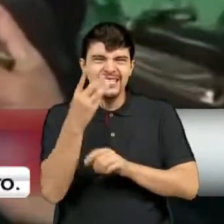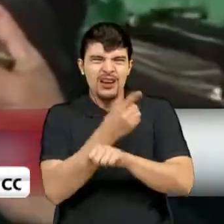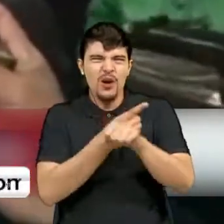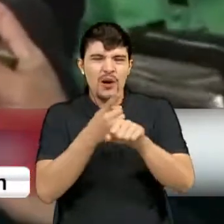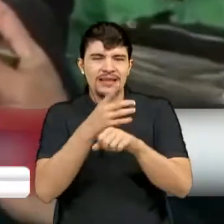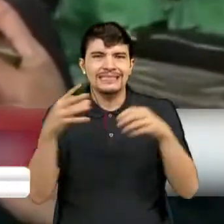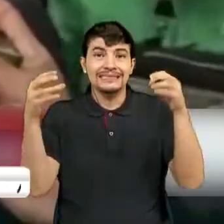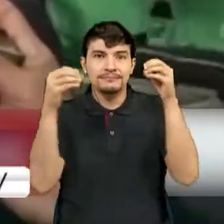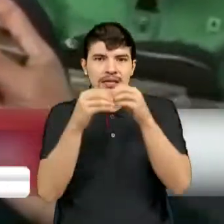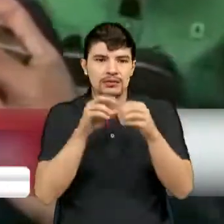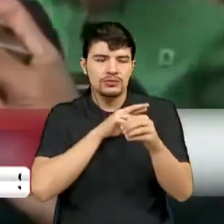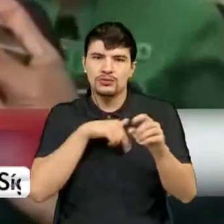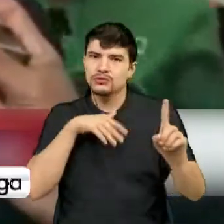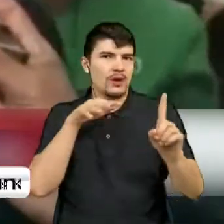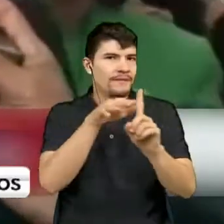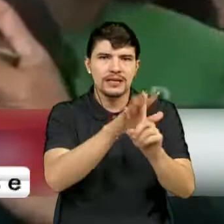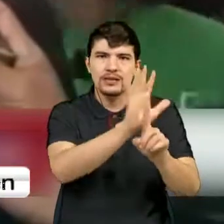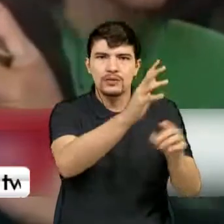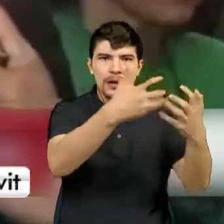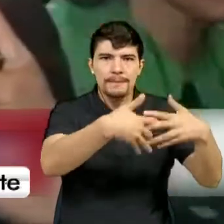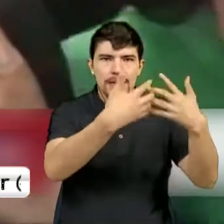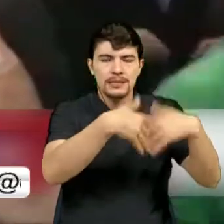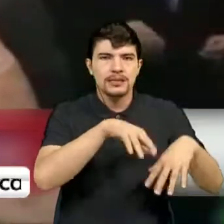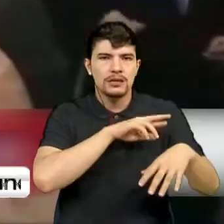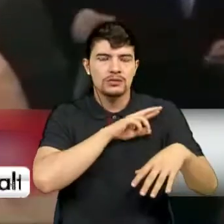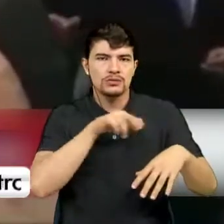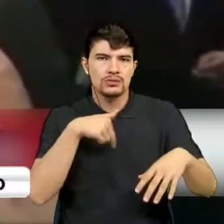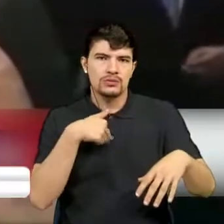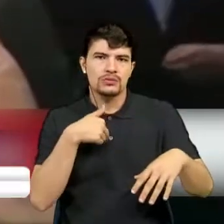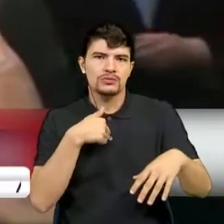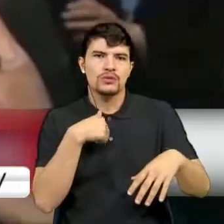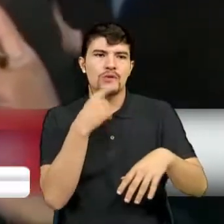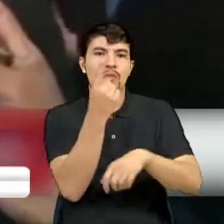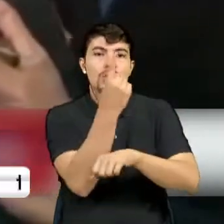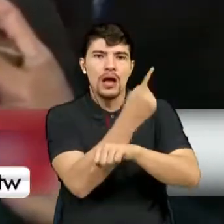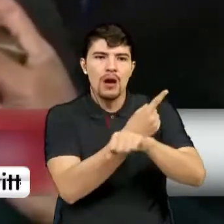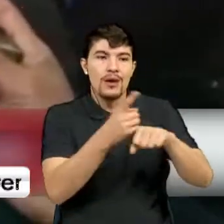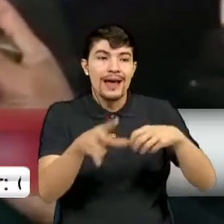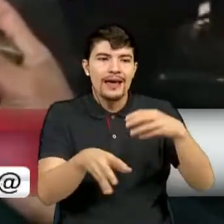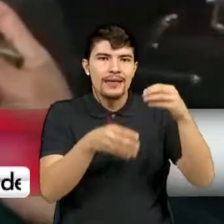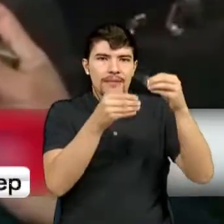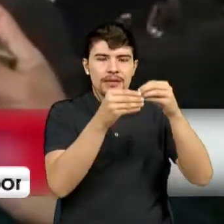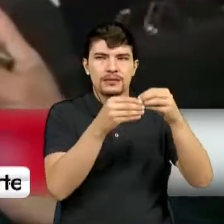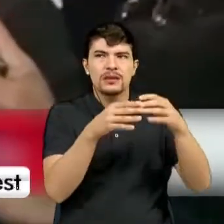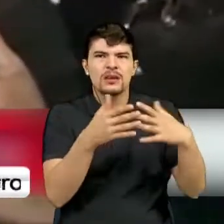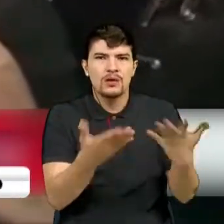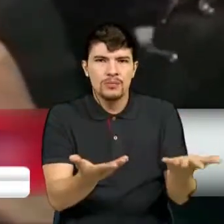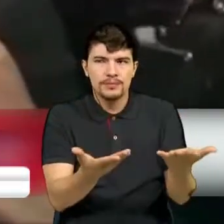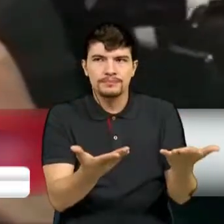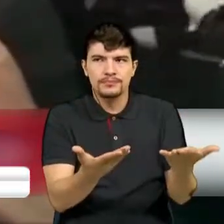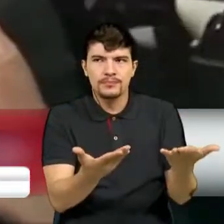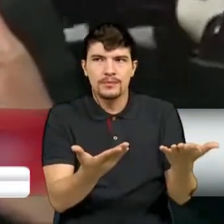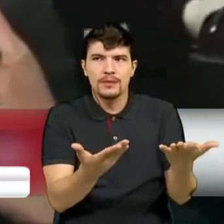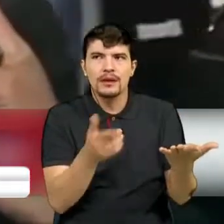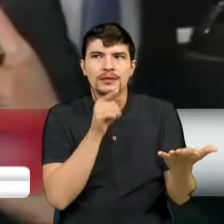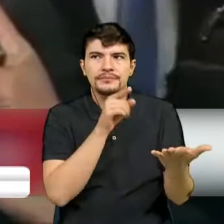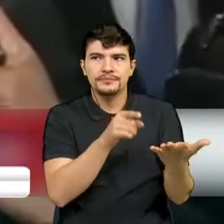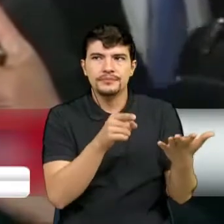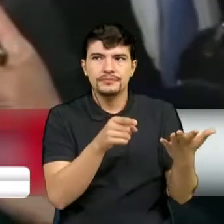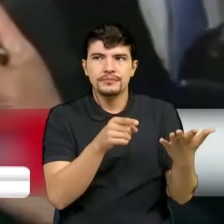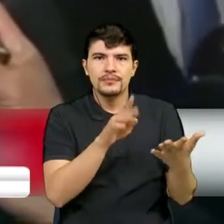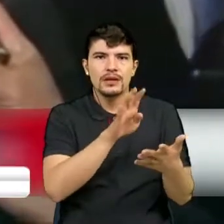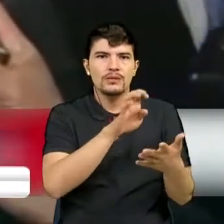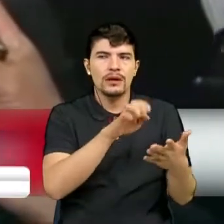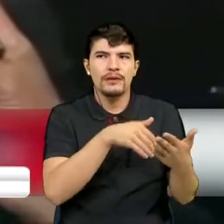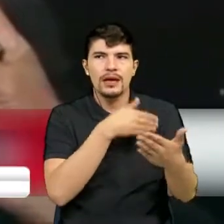no afectar a los empresarios ni a las empresas, solo lo aprobamos con 1 hora más a partir del recargo nocturno, a partir de las 9 de la